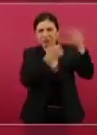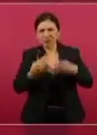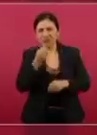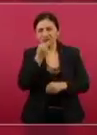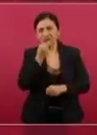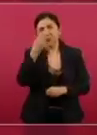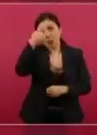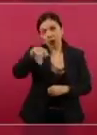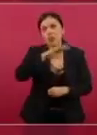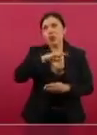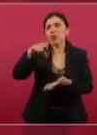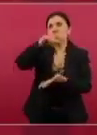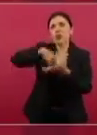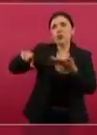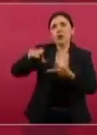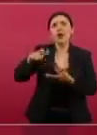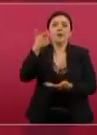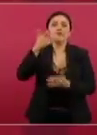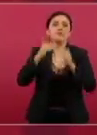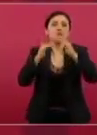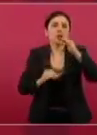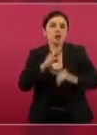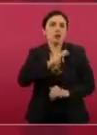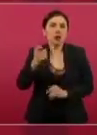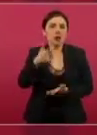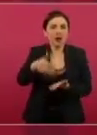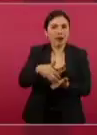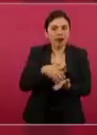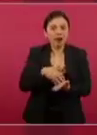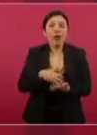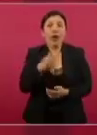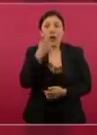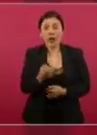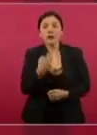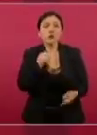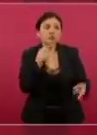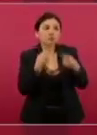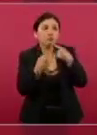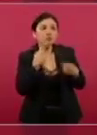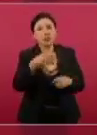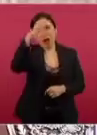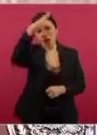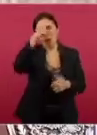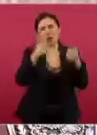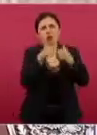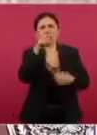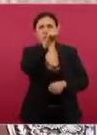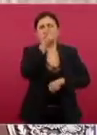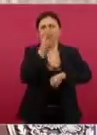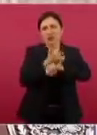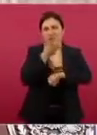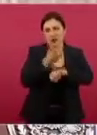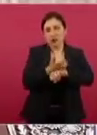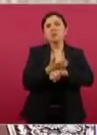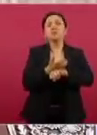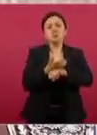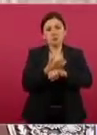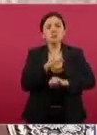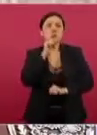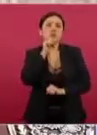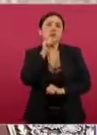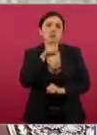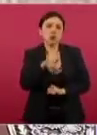alimentos a buen precio. Y estamos en acuerdo con Estados Unidos también